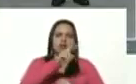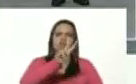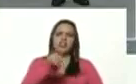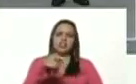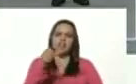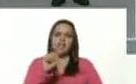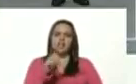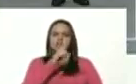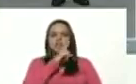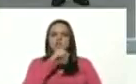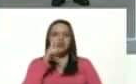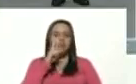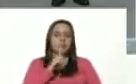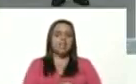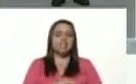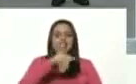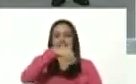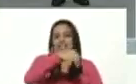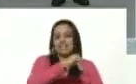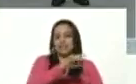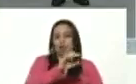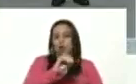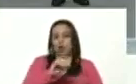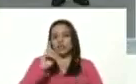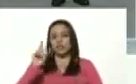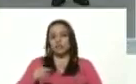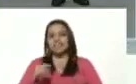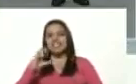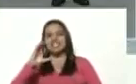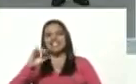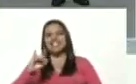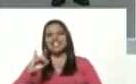nombre base de misiones Nico y Silita.